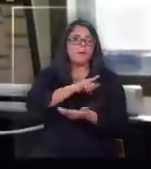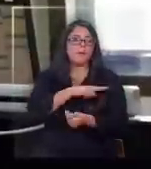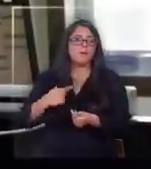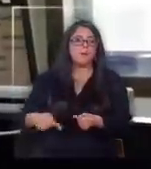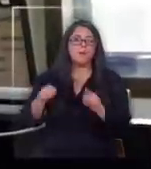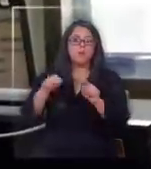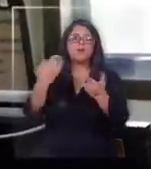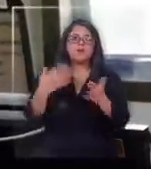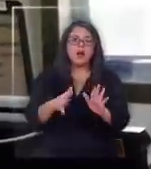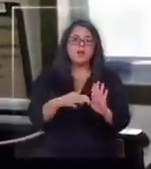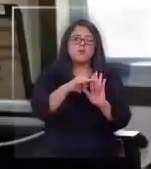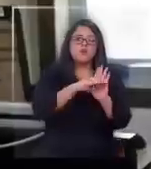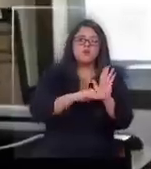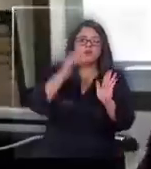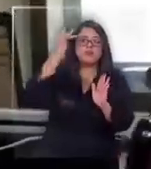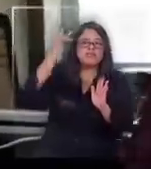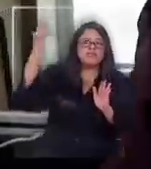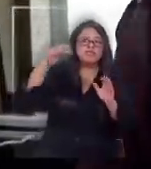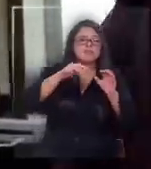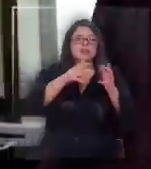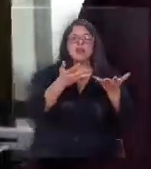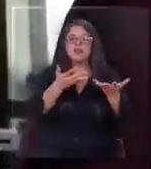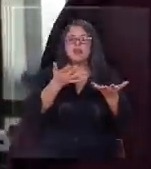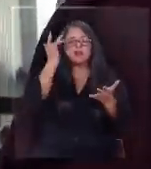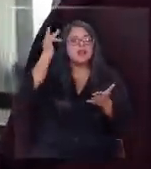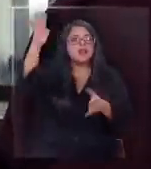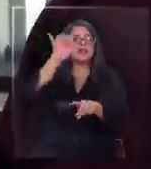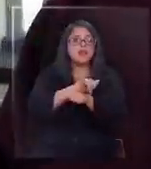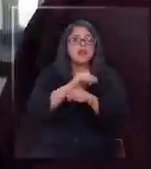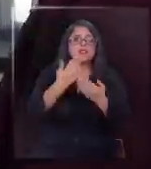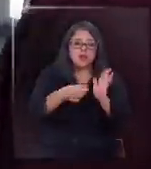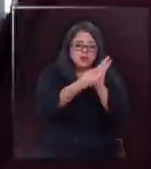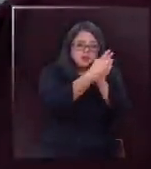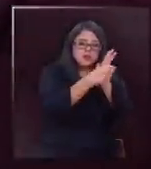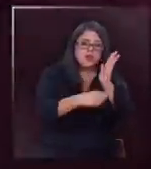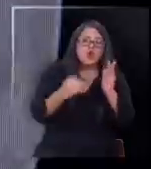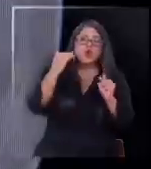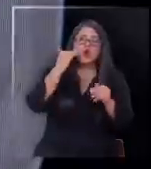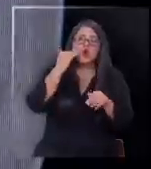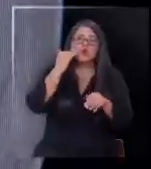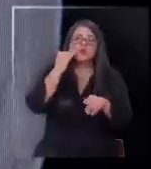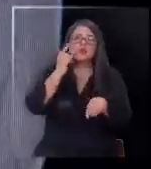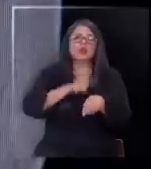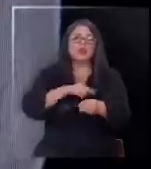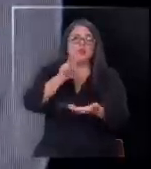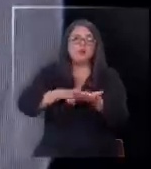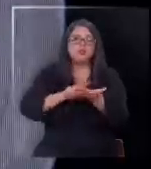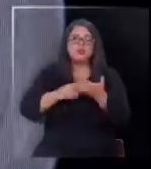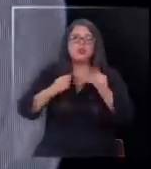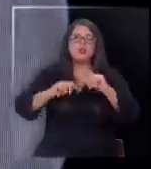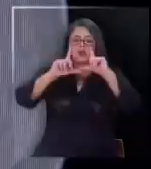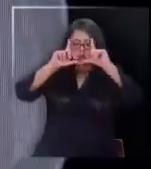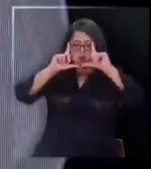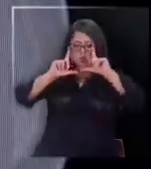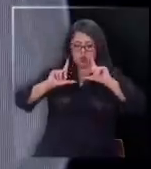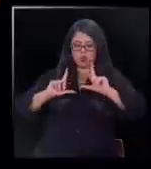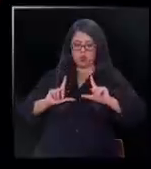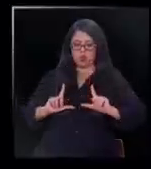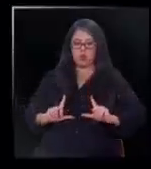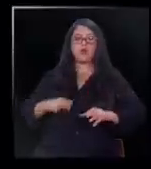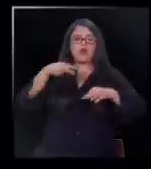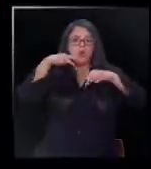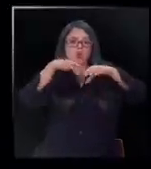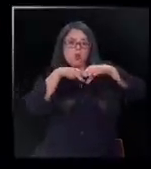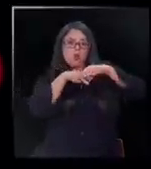través de programas de inteligencia artificial analizan casi en tiempo real los escáneres de tórax para pacientes